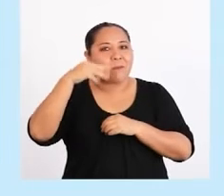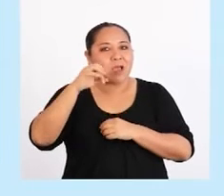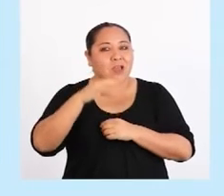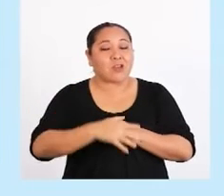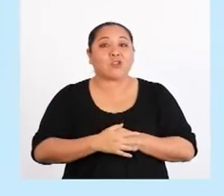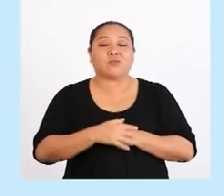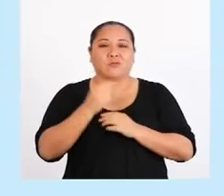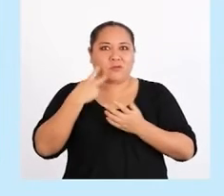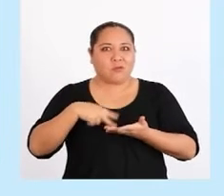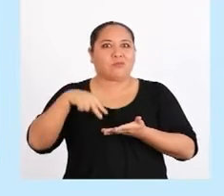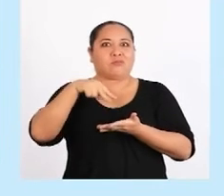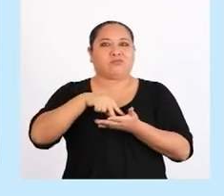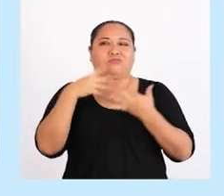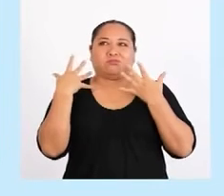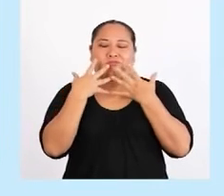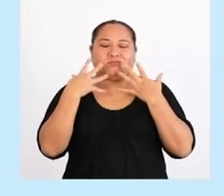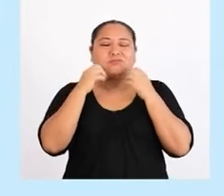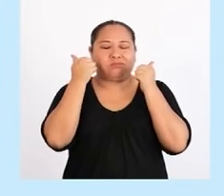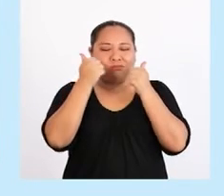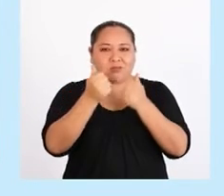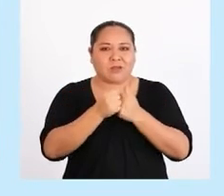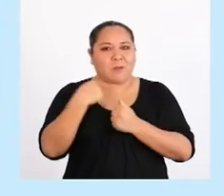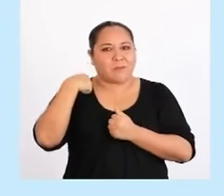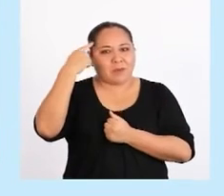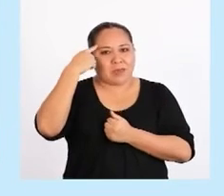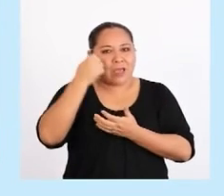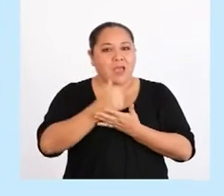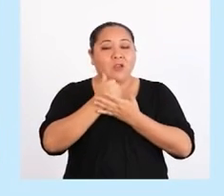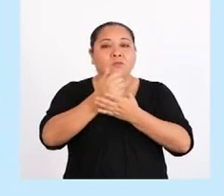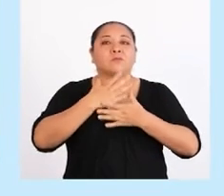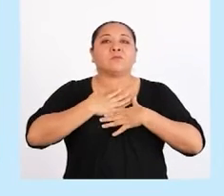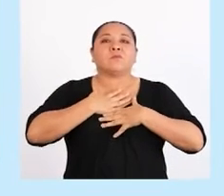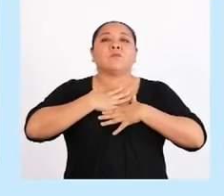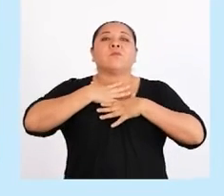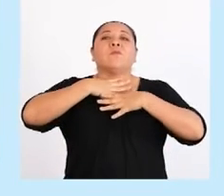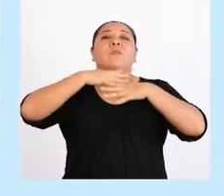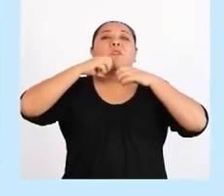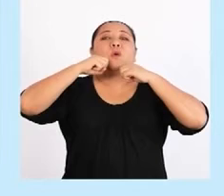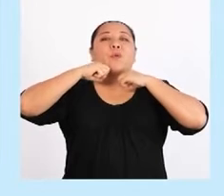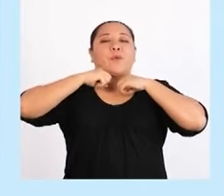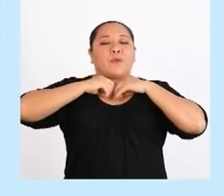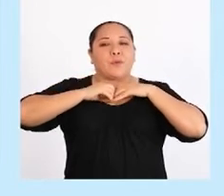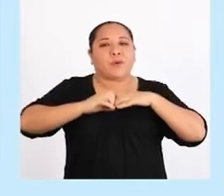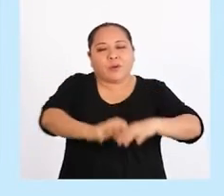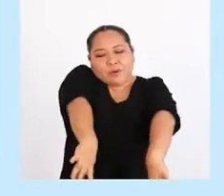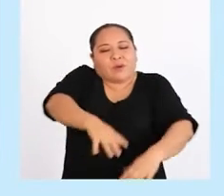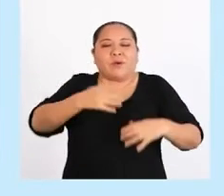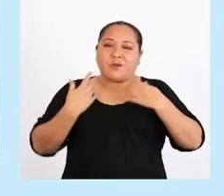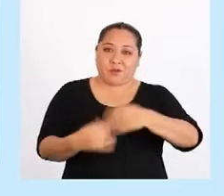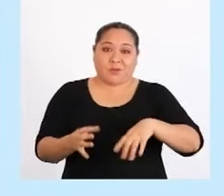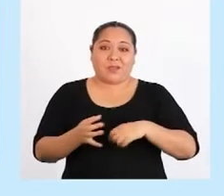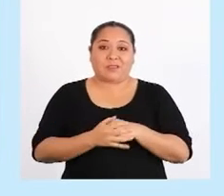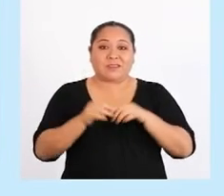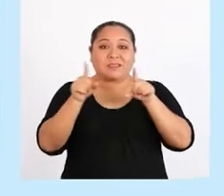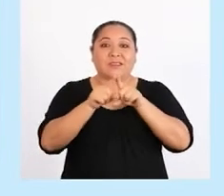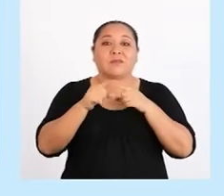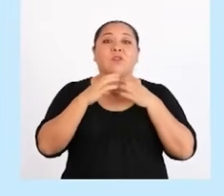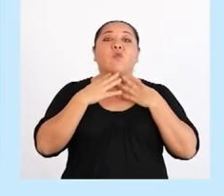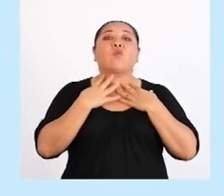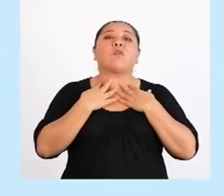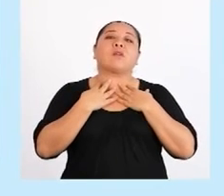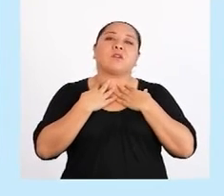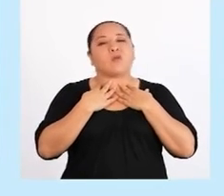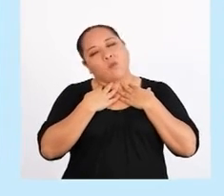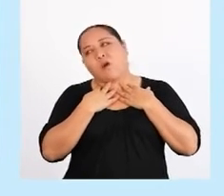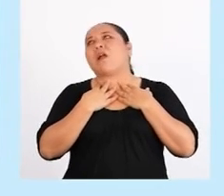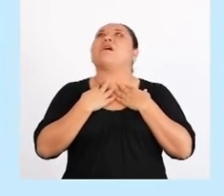Mario. Enfrentaste bien los nervios. Creo que te ayudará a respirar profundo y soltar los brazos. También en el cuello.